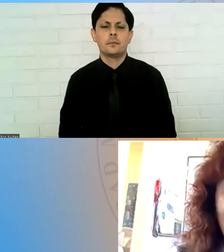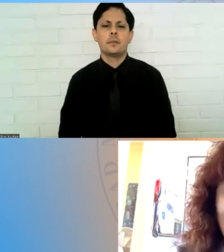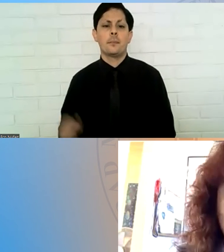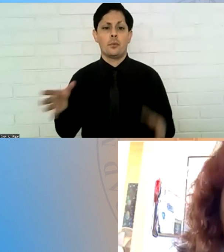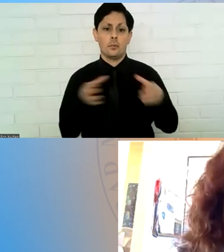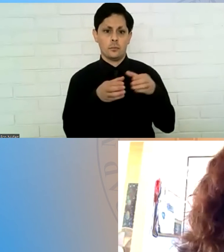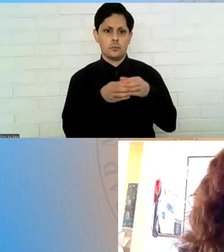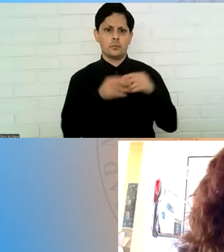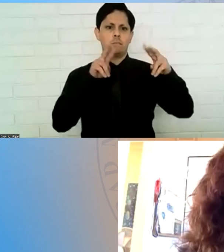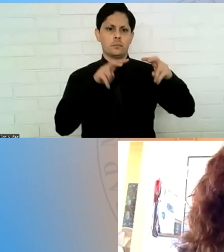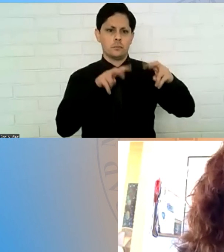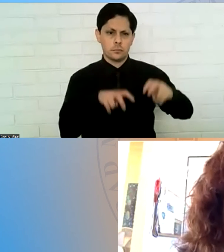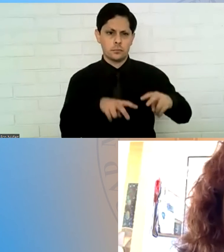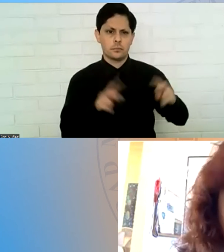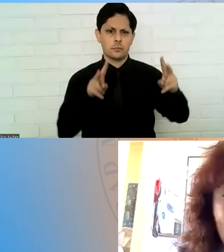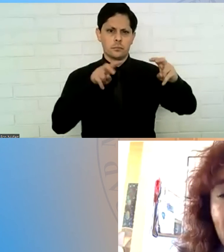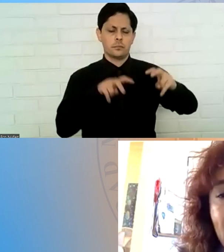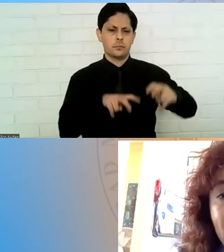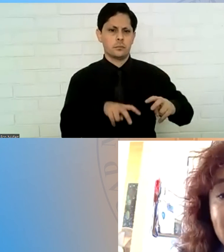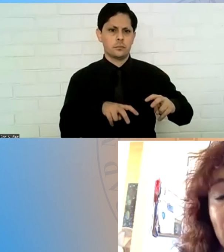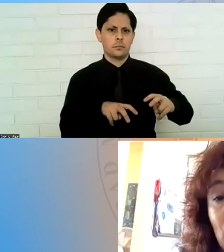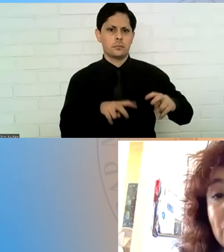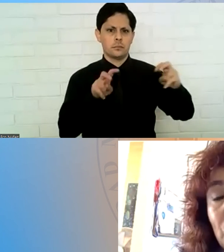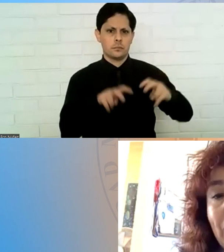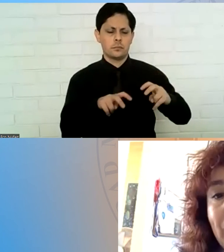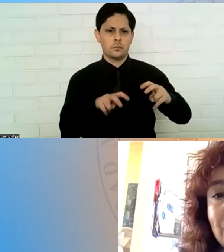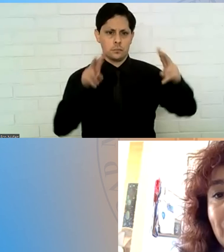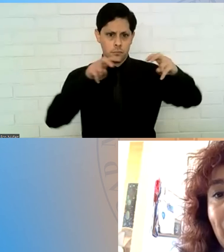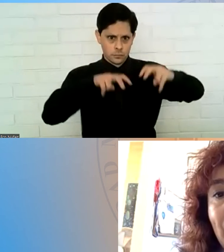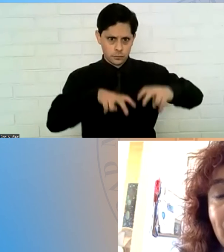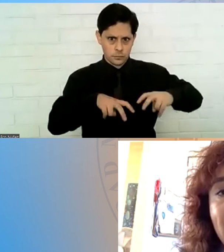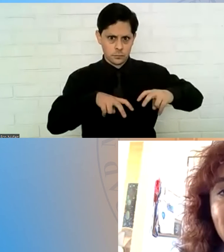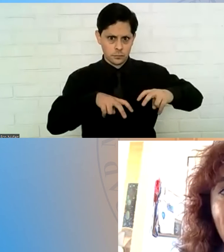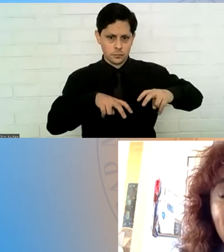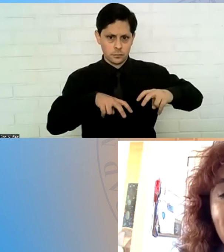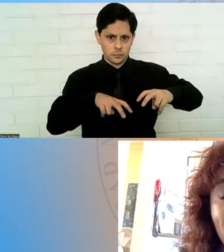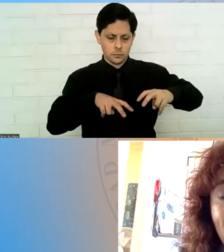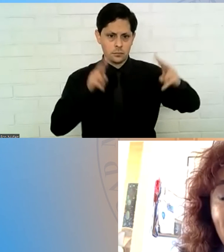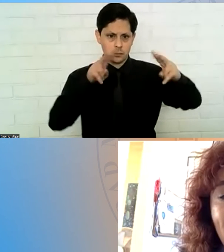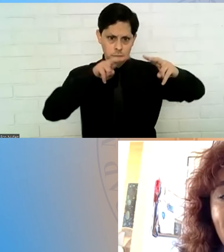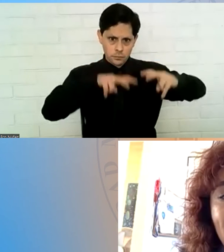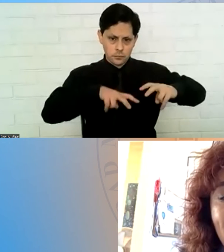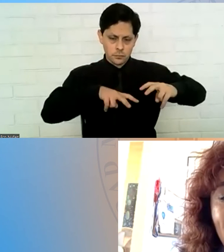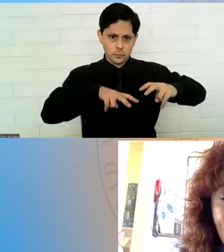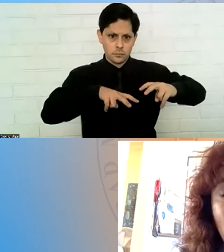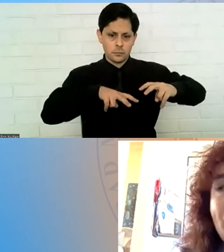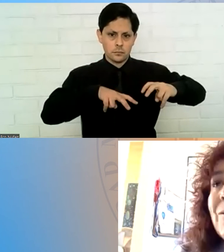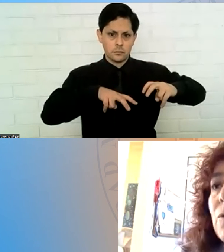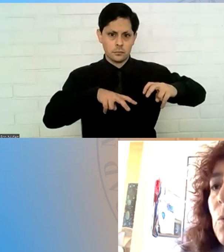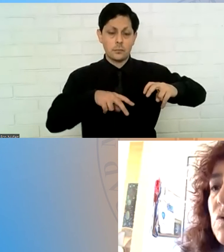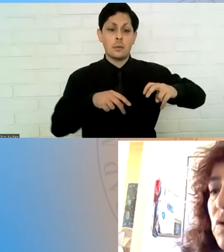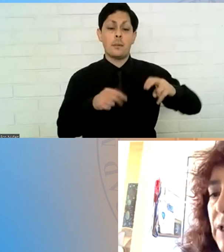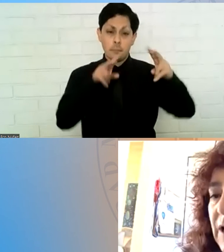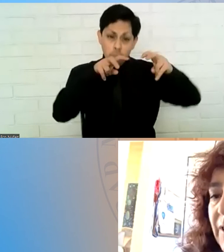de investigación en las temáticas de educación para la diversidad en diversidad y hemos llegado a